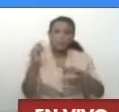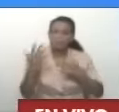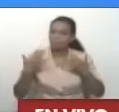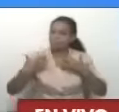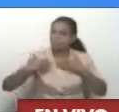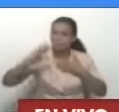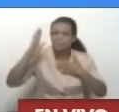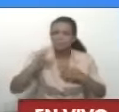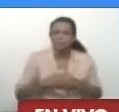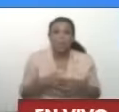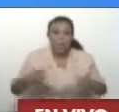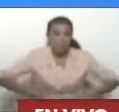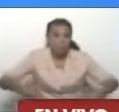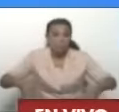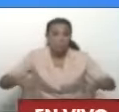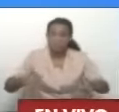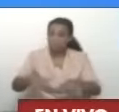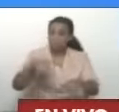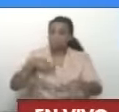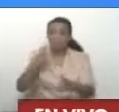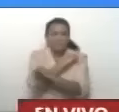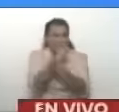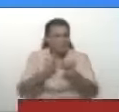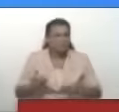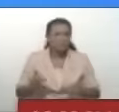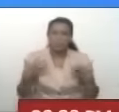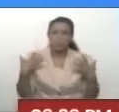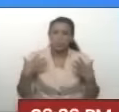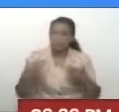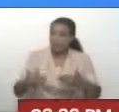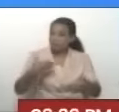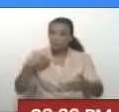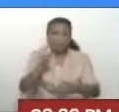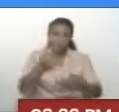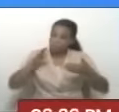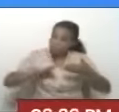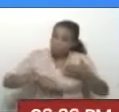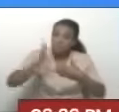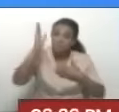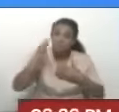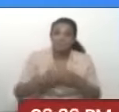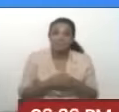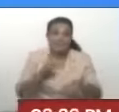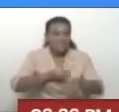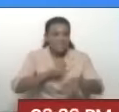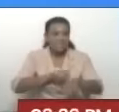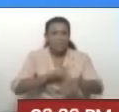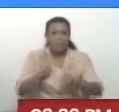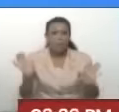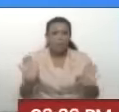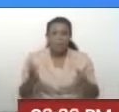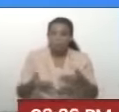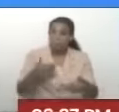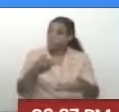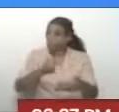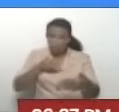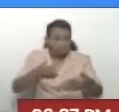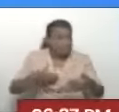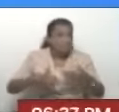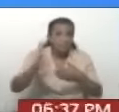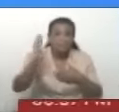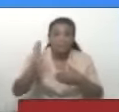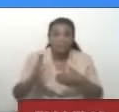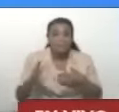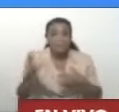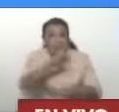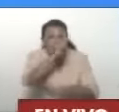irreversible, prosperidad y felicidad irreversible. Tiempos irreversibles